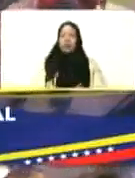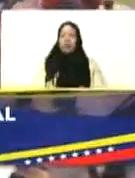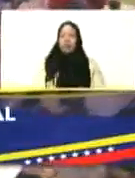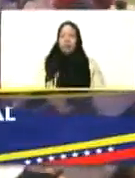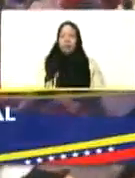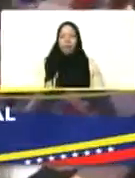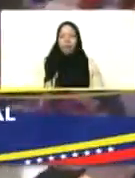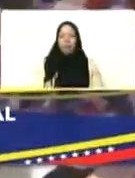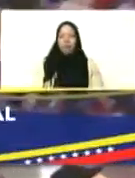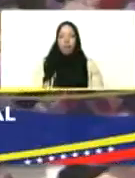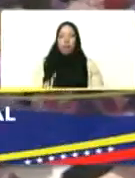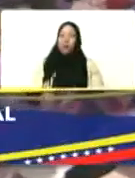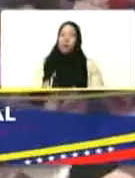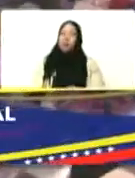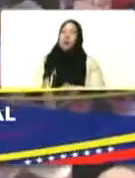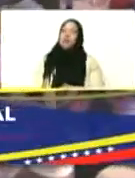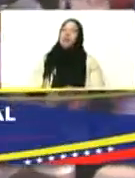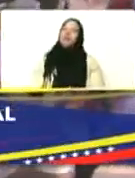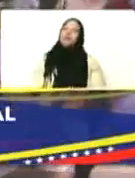Siéntate.